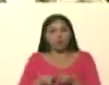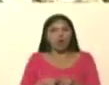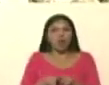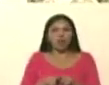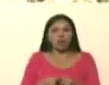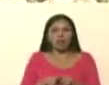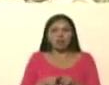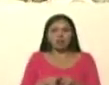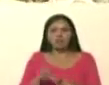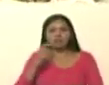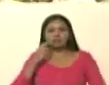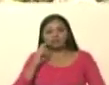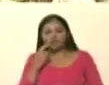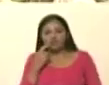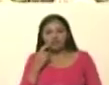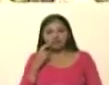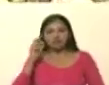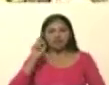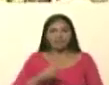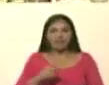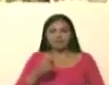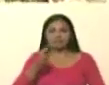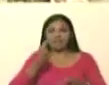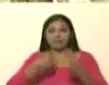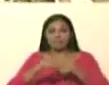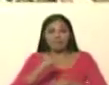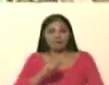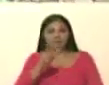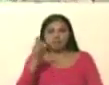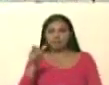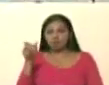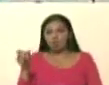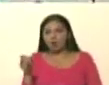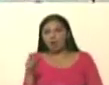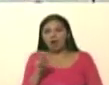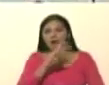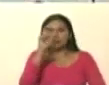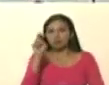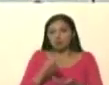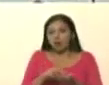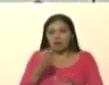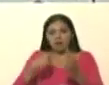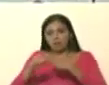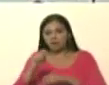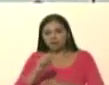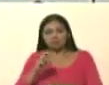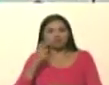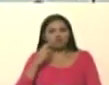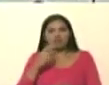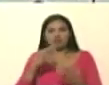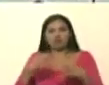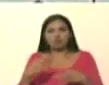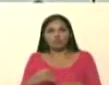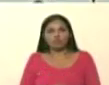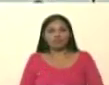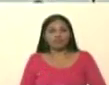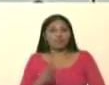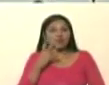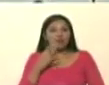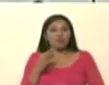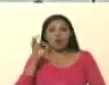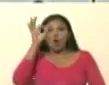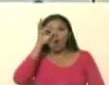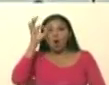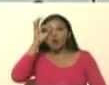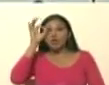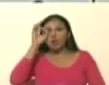su chocolate y se la vende a sus clientes nacionales por ejemplo las galletas oreo a